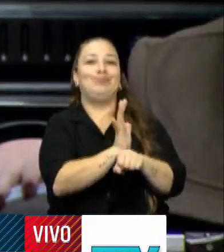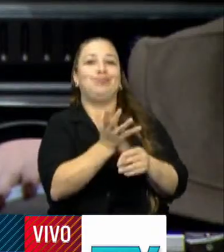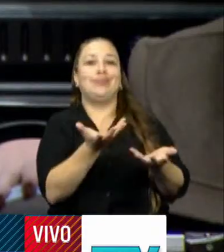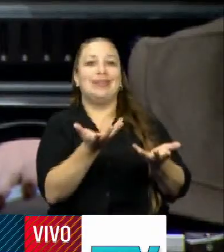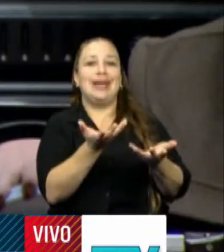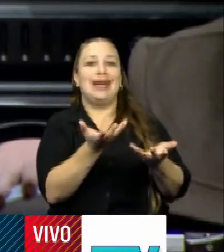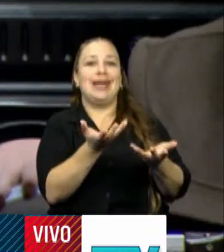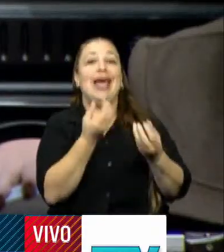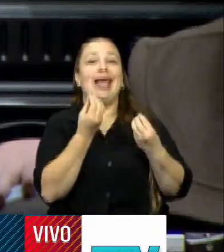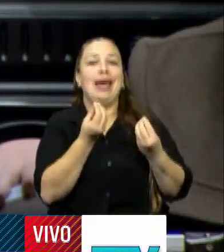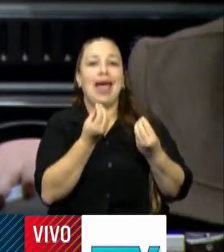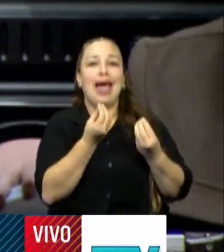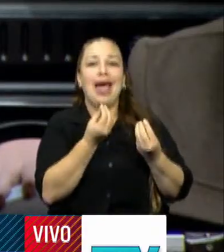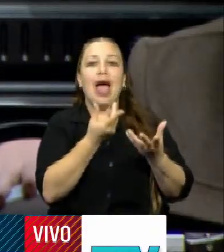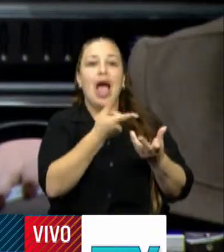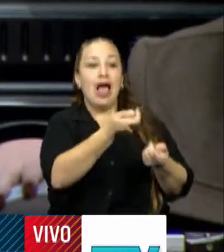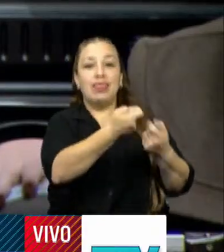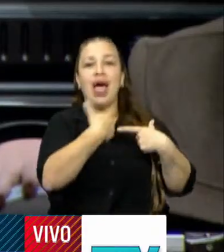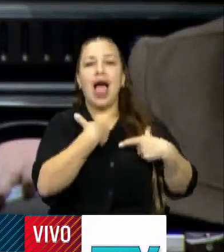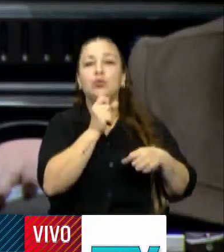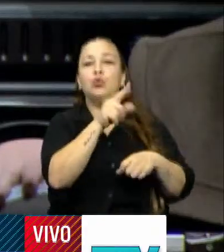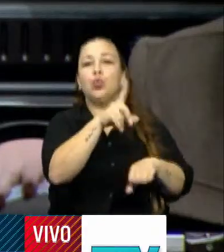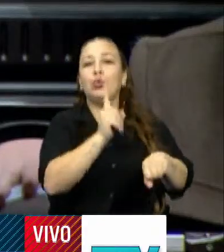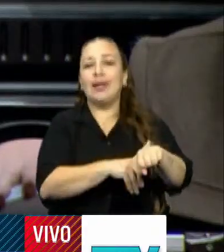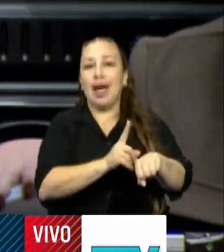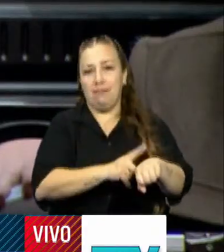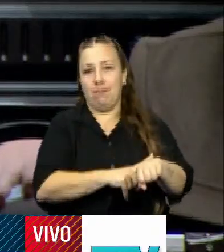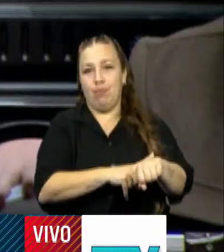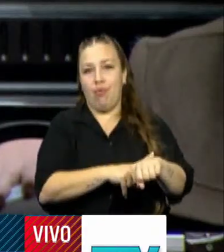con una enorme generosidad, me regaló un tiempo